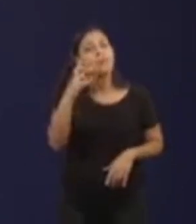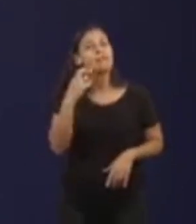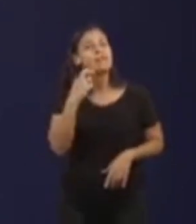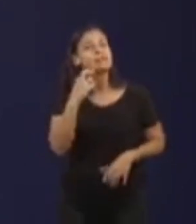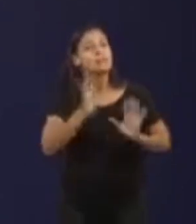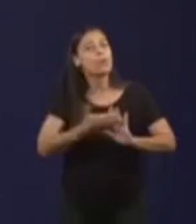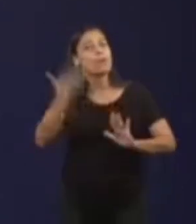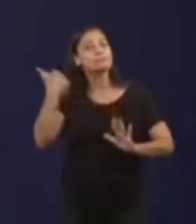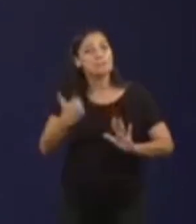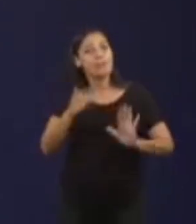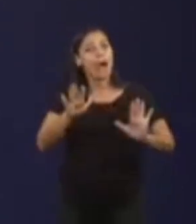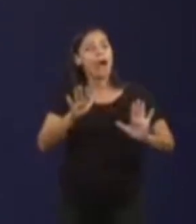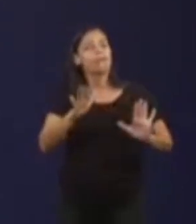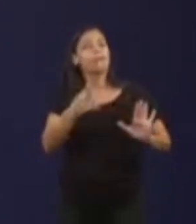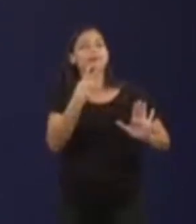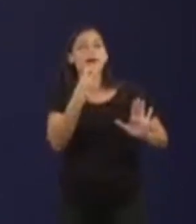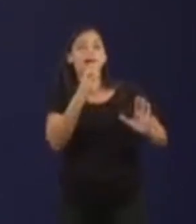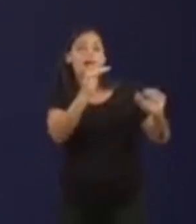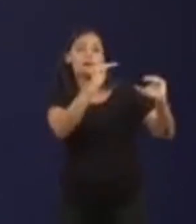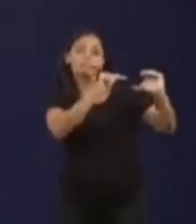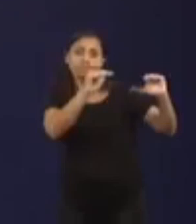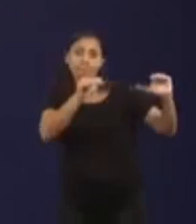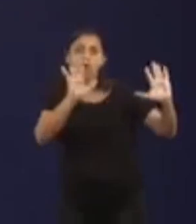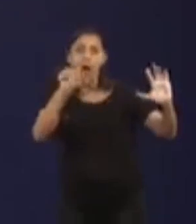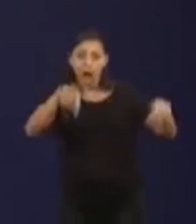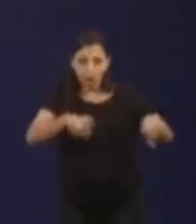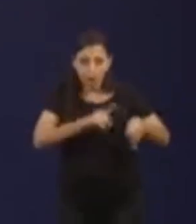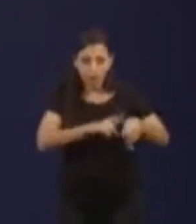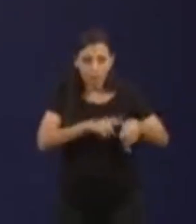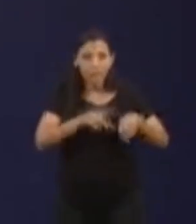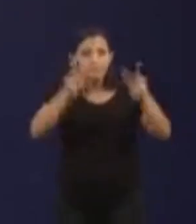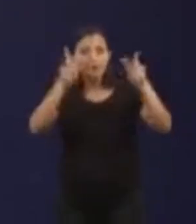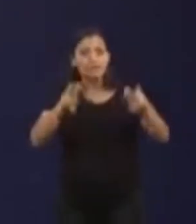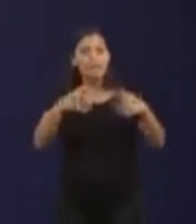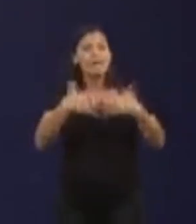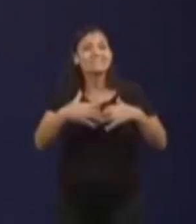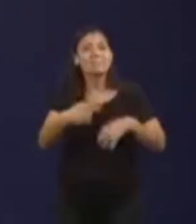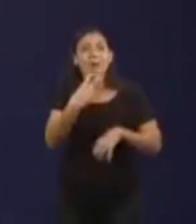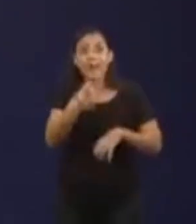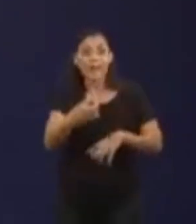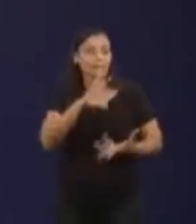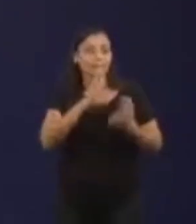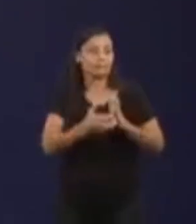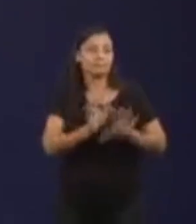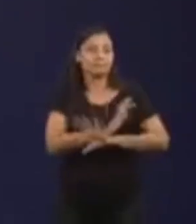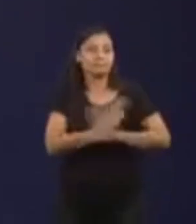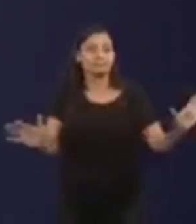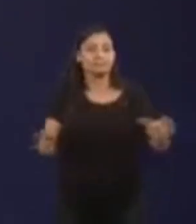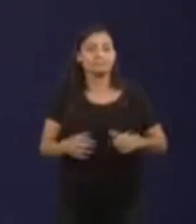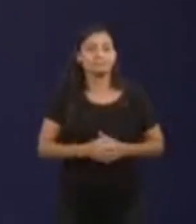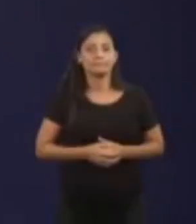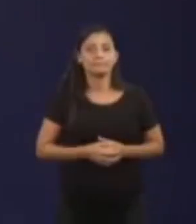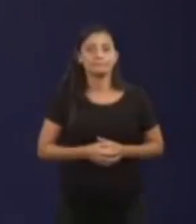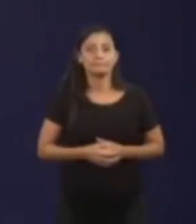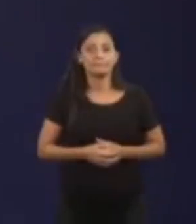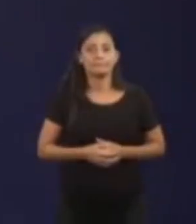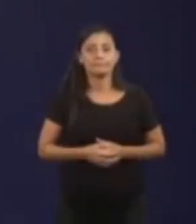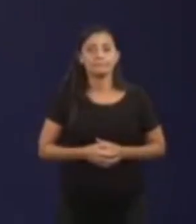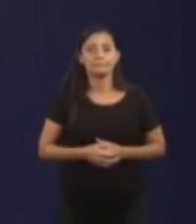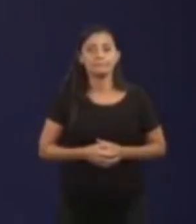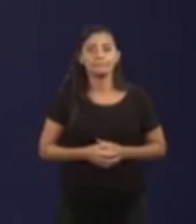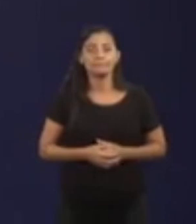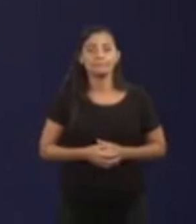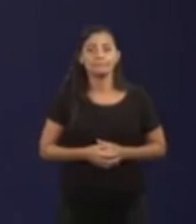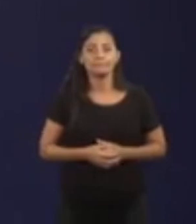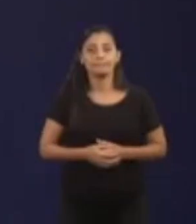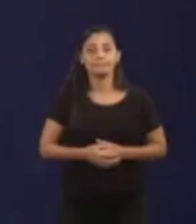eh Por lo tanto el sistema energético está absolutamente despedazado el el